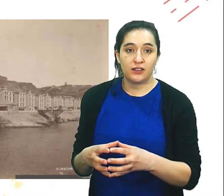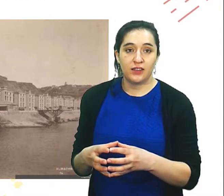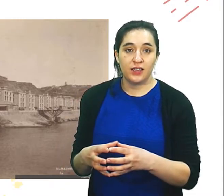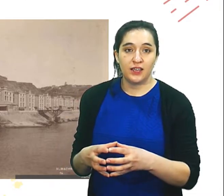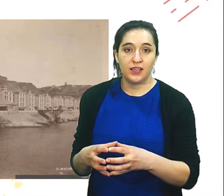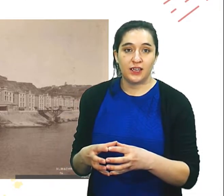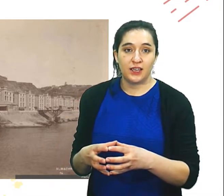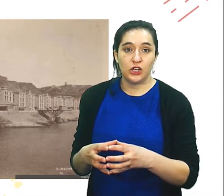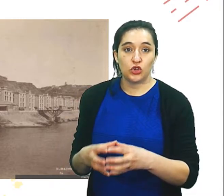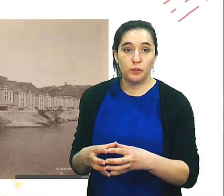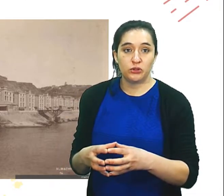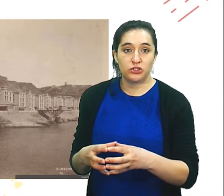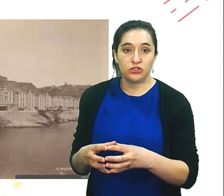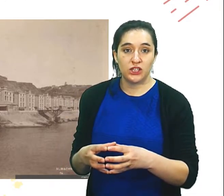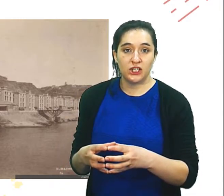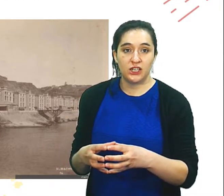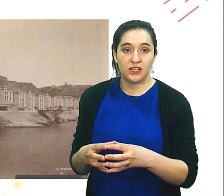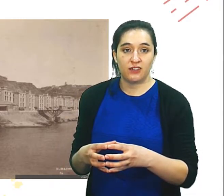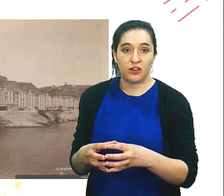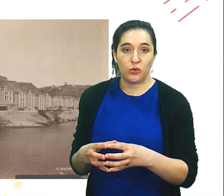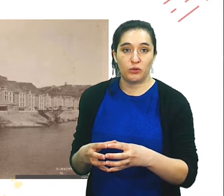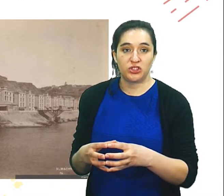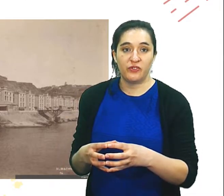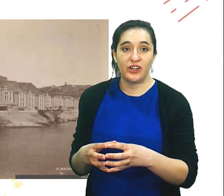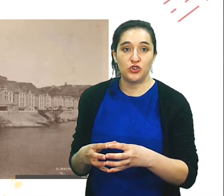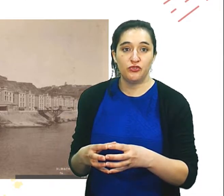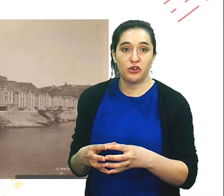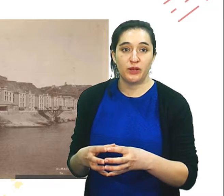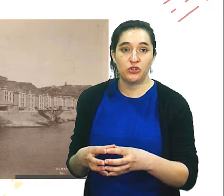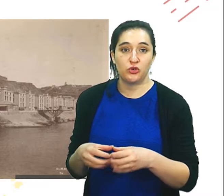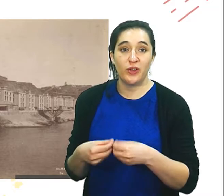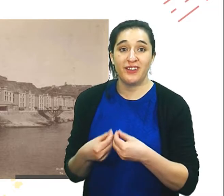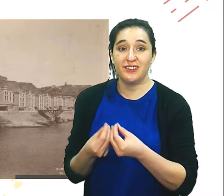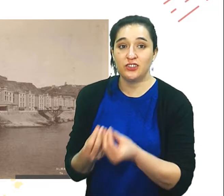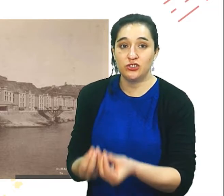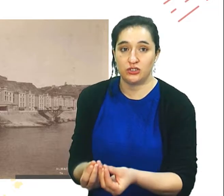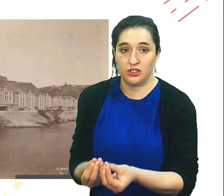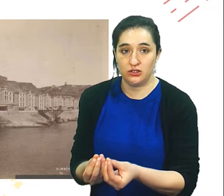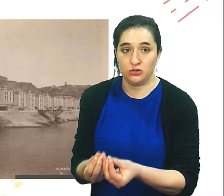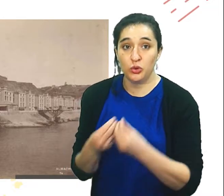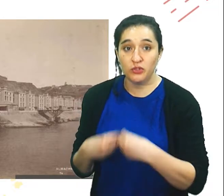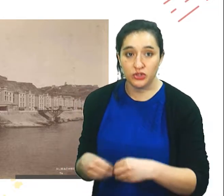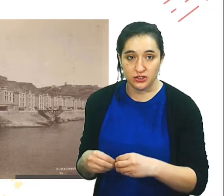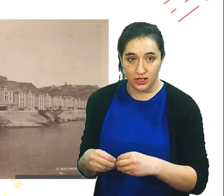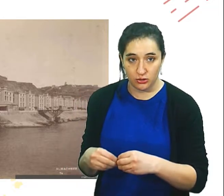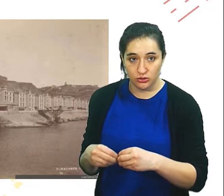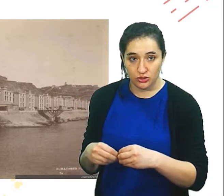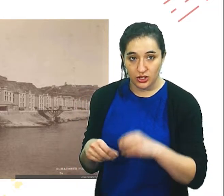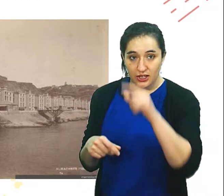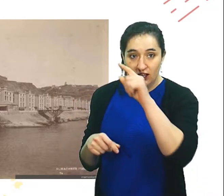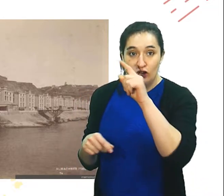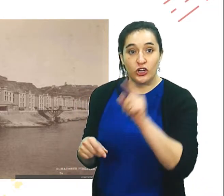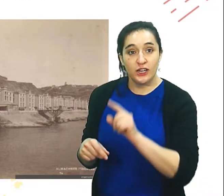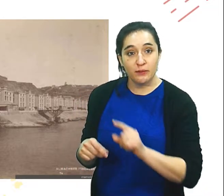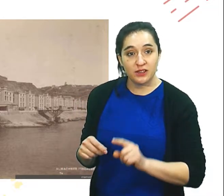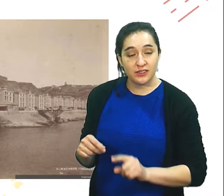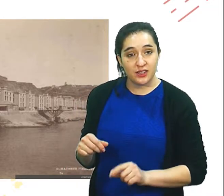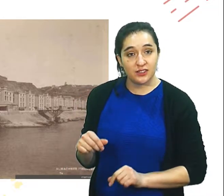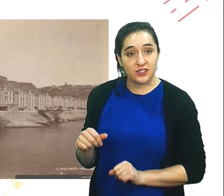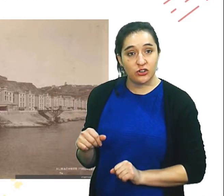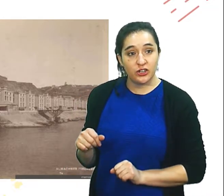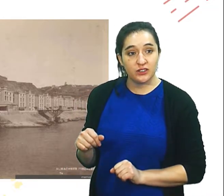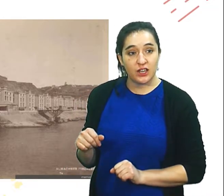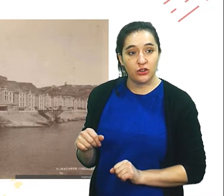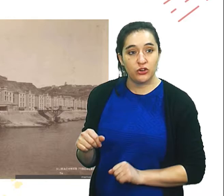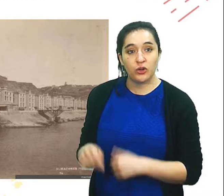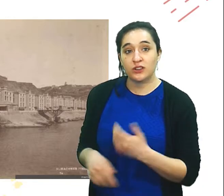hablar de estos procesos que tienen que ver cómo se van conformando nuevas naciones, nuevos estados. Los límites